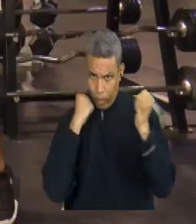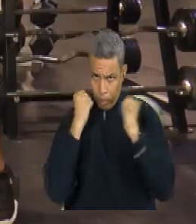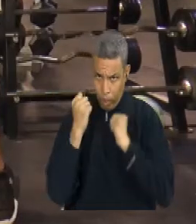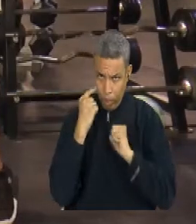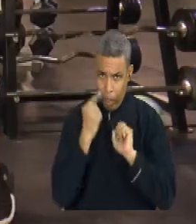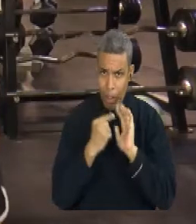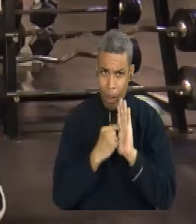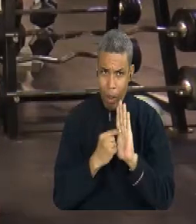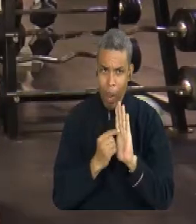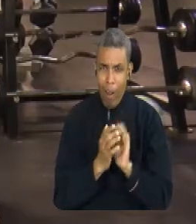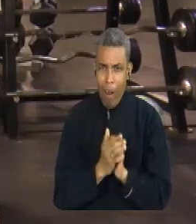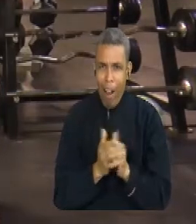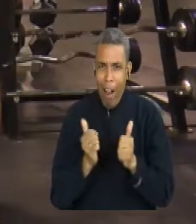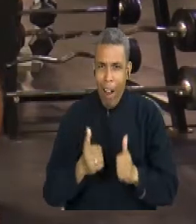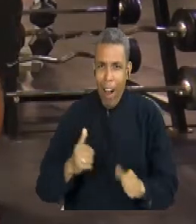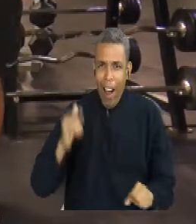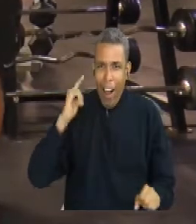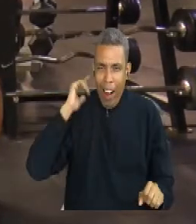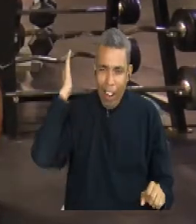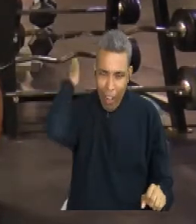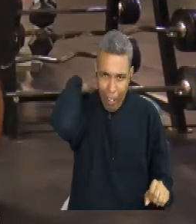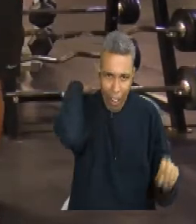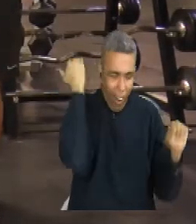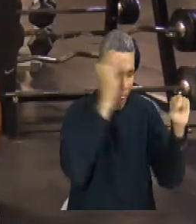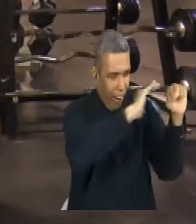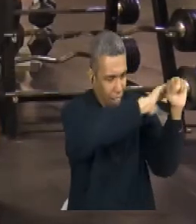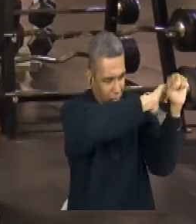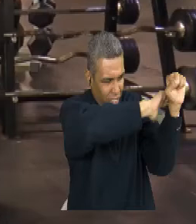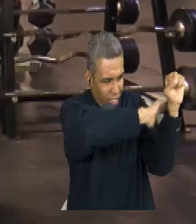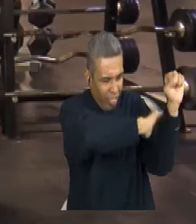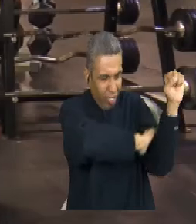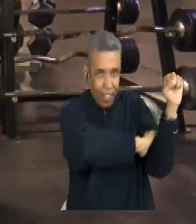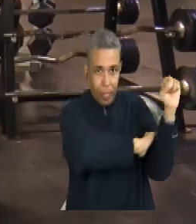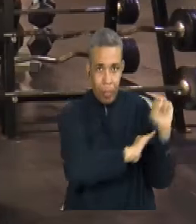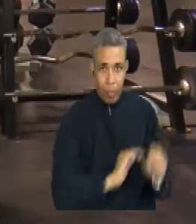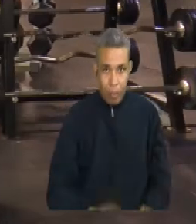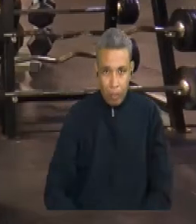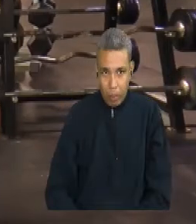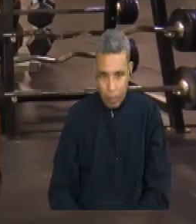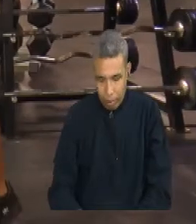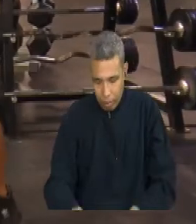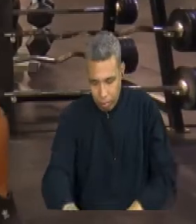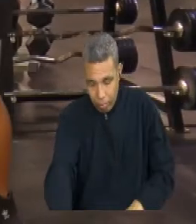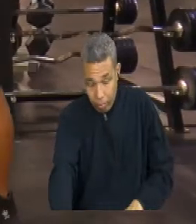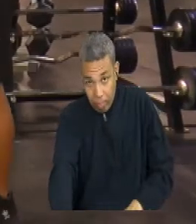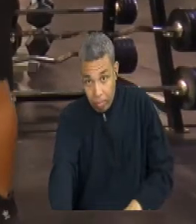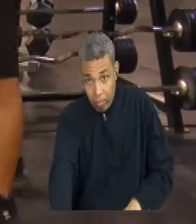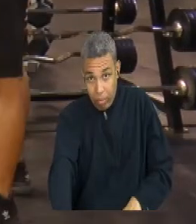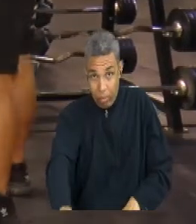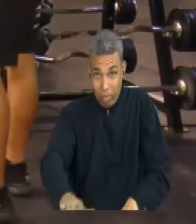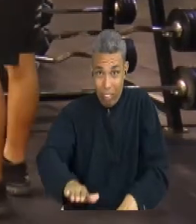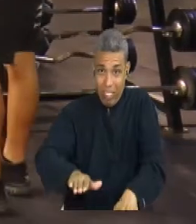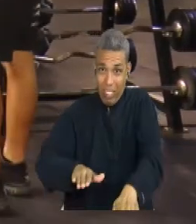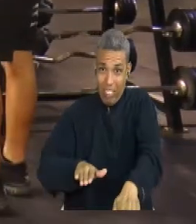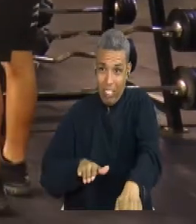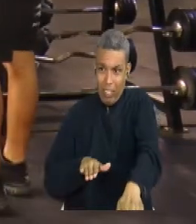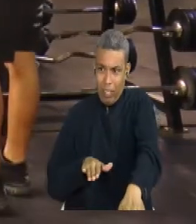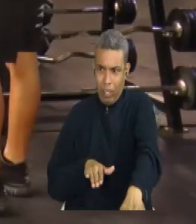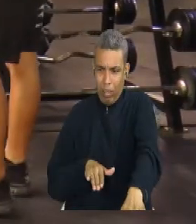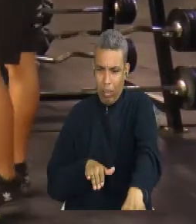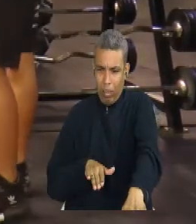Que siempre mantengamos la espalda derecha, ¿sí? Y que en la tijera la rodilla no vaya a pasar la punta a los pies, ¿listo? Soltamos las